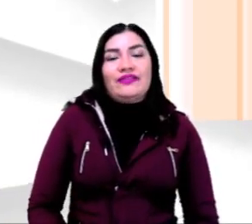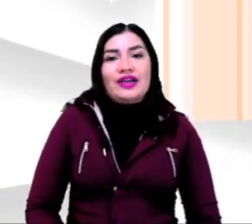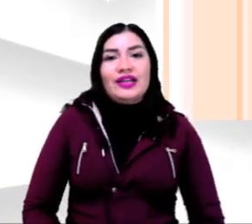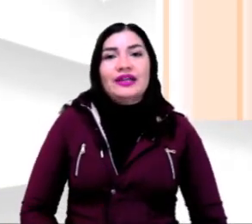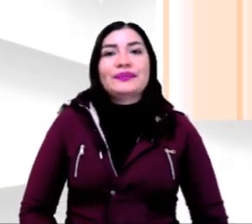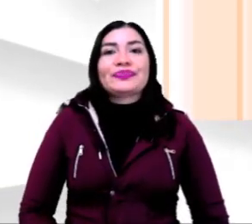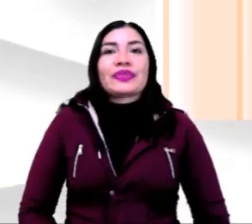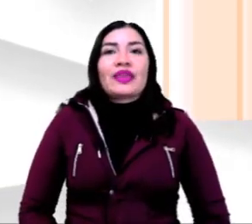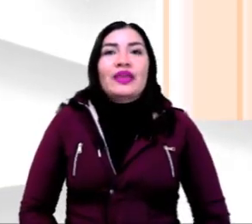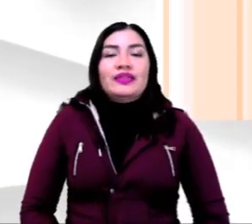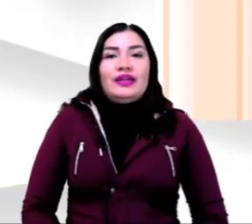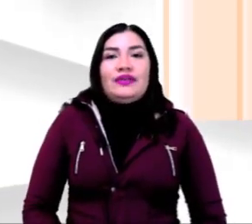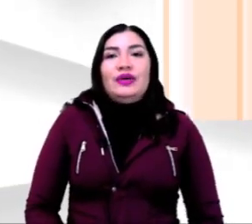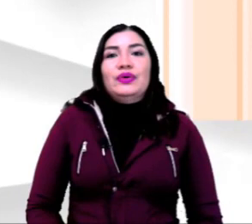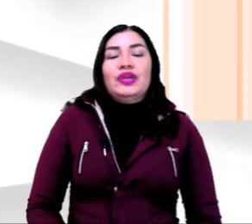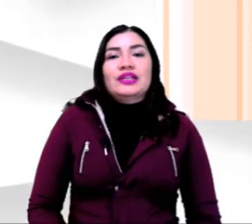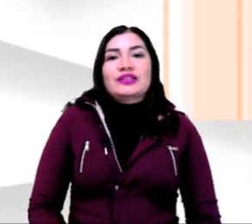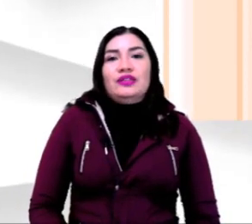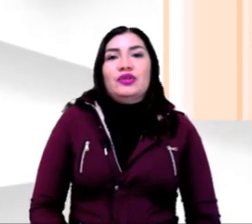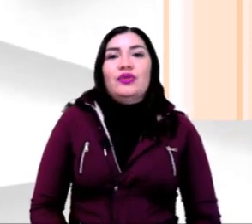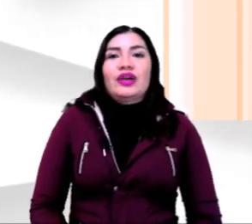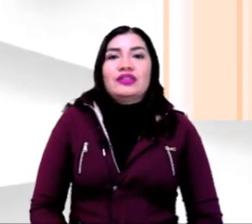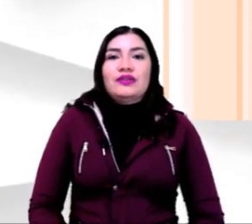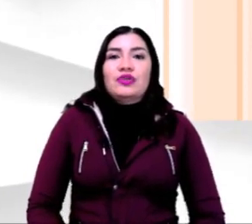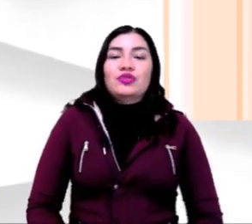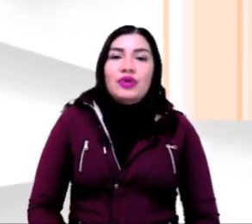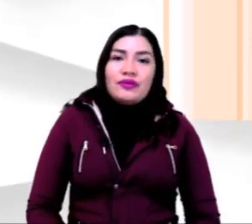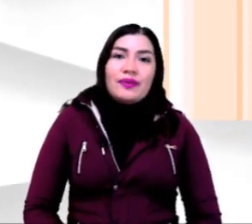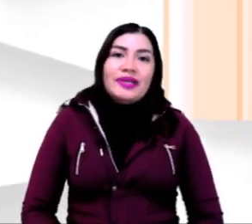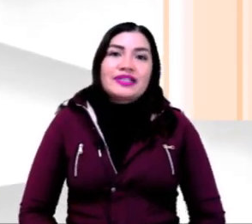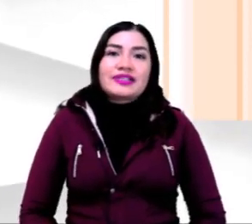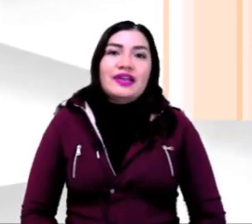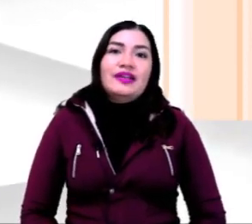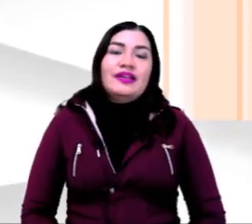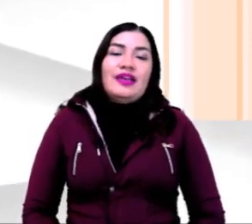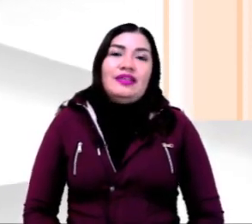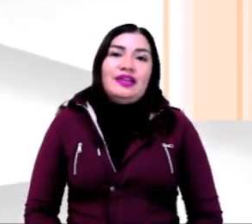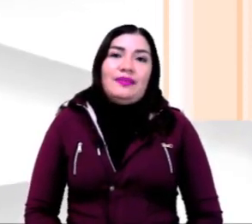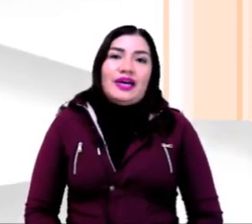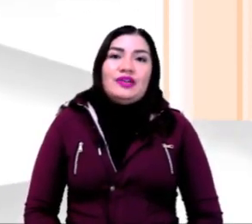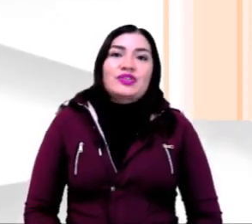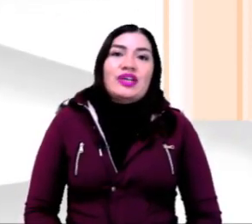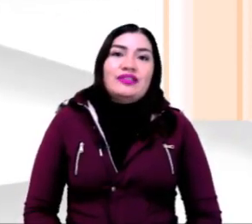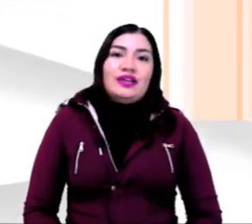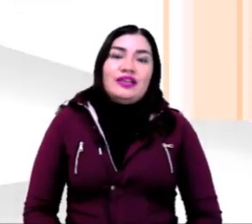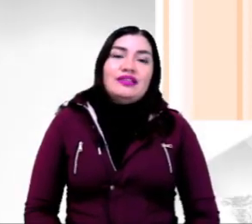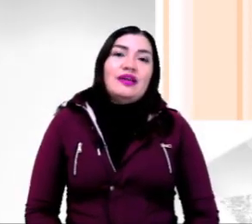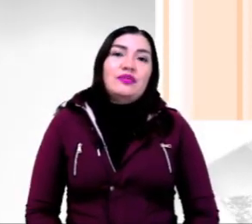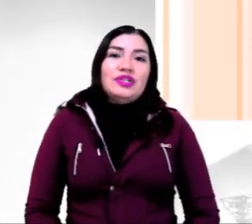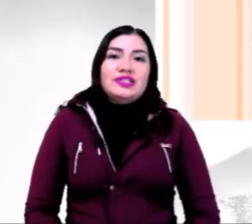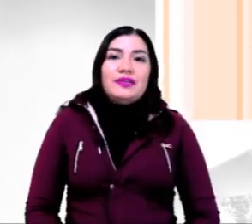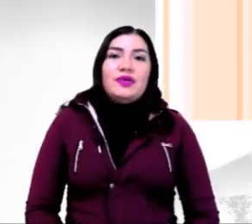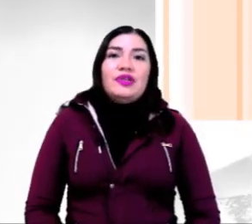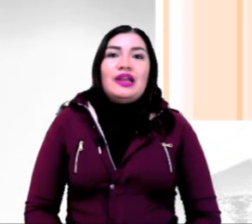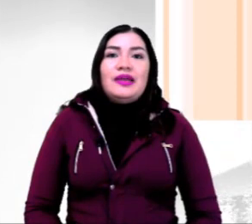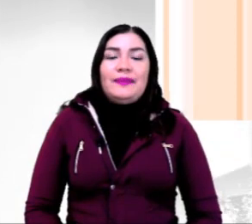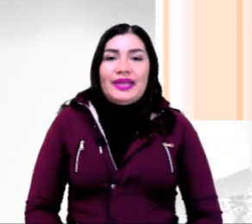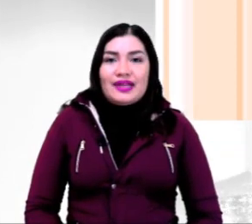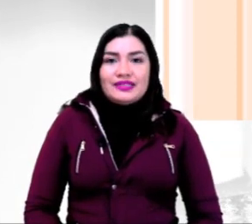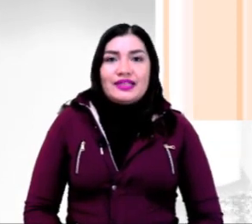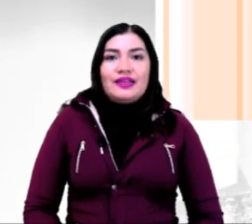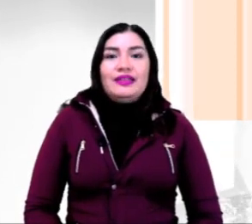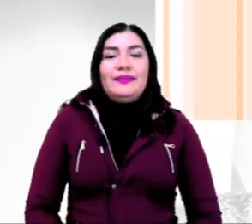Alejandra Guevara. Trabajo en el Centro Educativo Nuevo Amanecer del barrio Santa Anita, municipio de